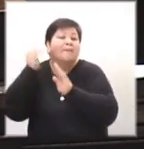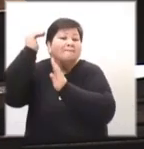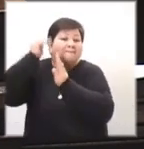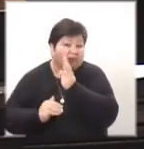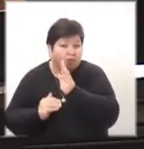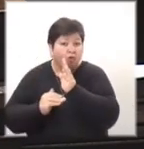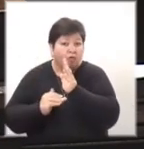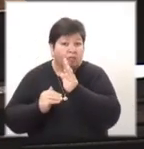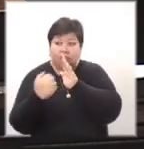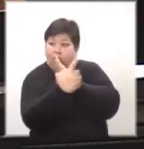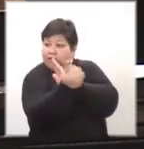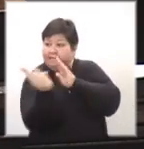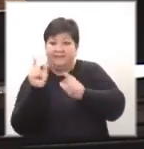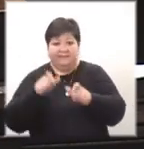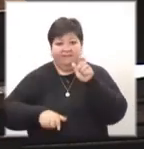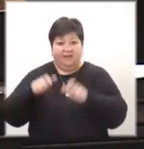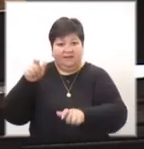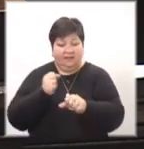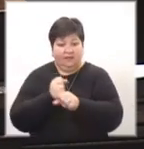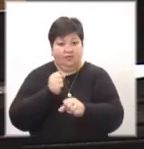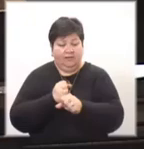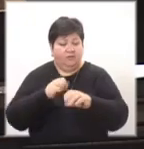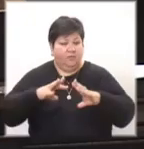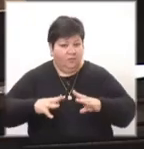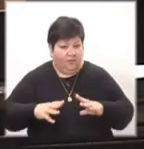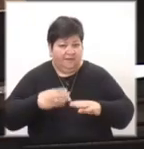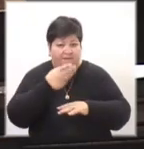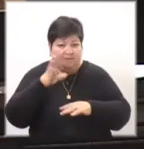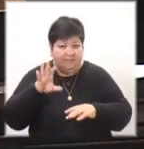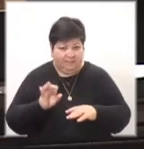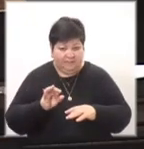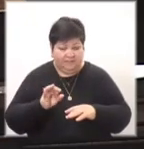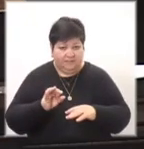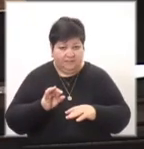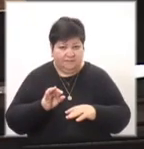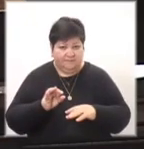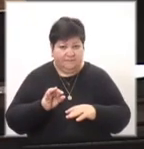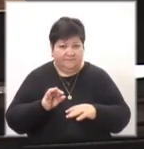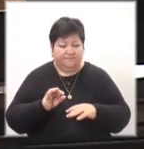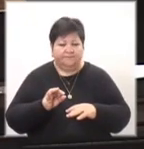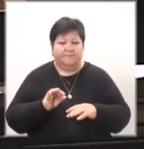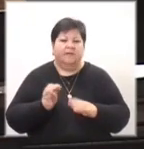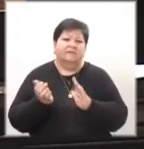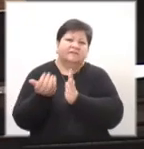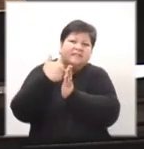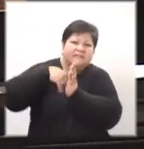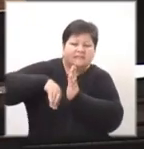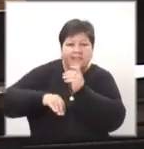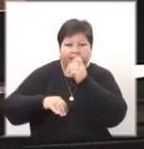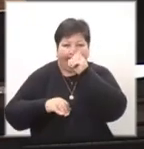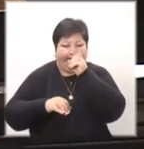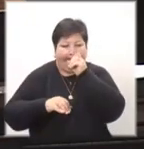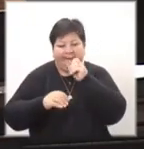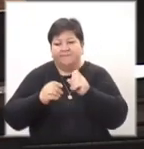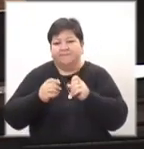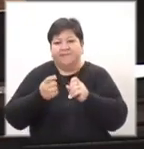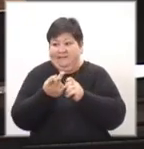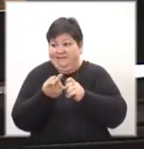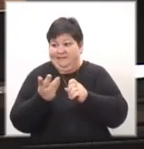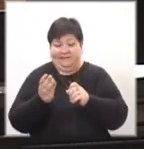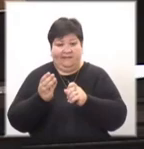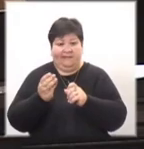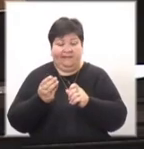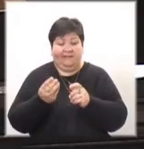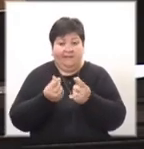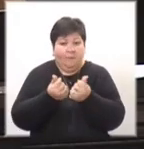los trabajadores que se jubilan por el Banco de Previsión Social. Se les recortan los montos jubilatorios en una magnitud que puede